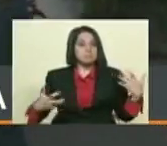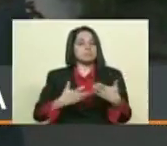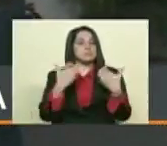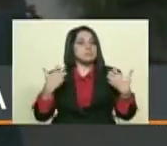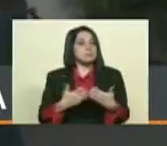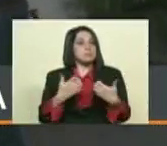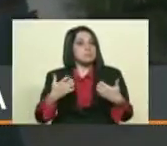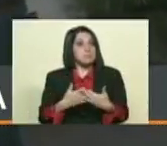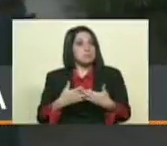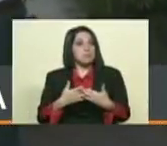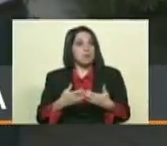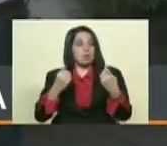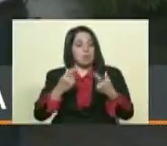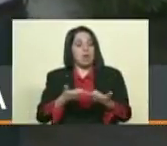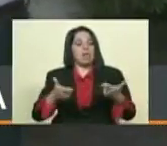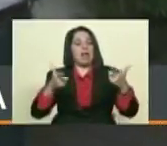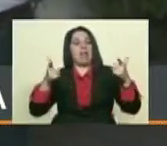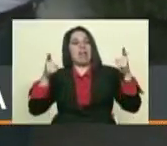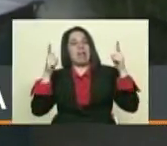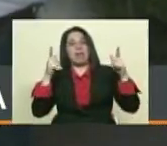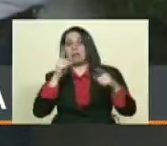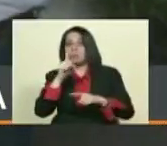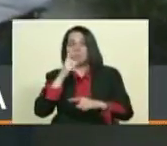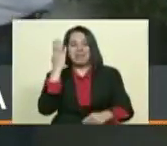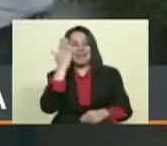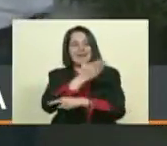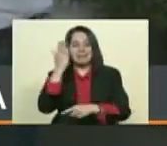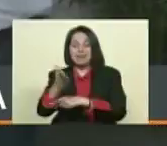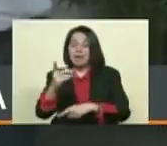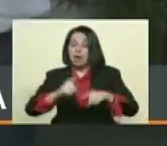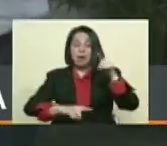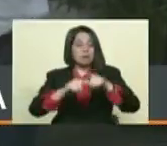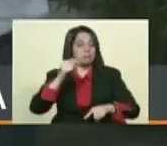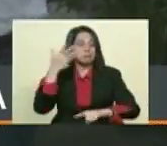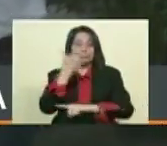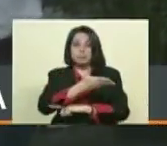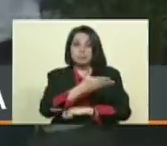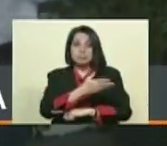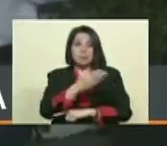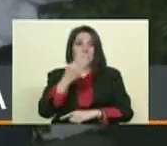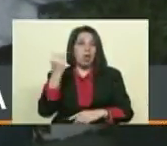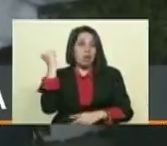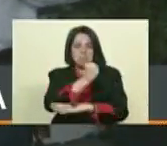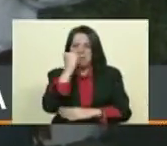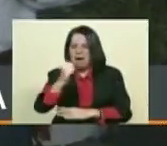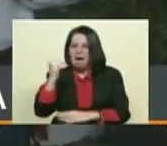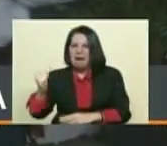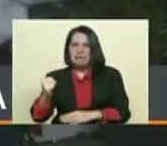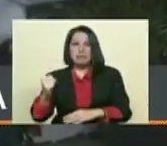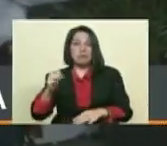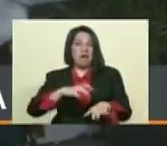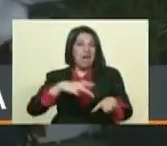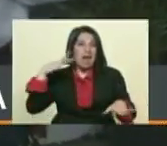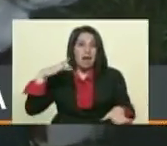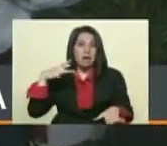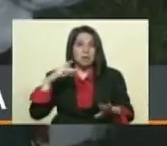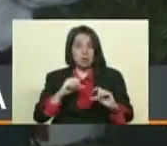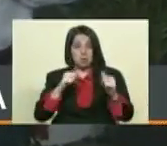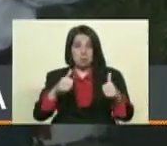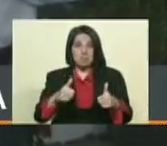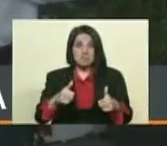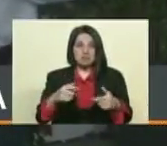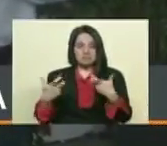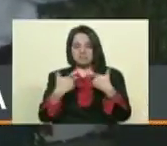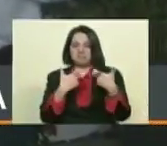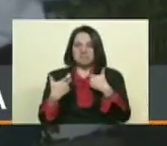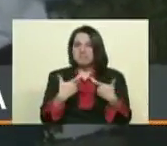la impunidad y se tratará también de una justicia preventiva. ¿Cuántos casos de homicidio o de delitos más graves no inician con una